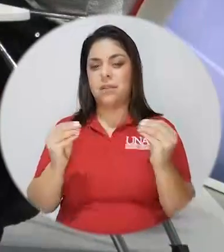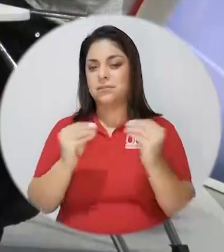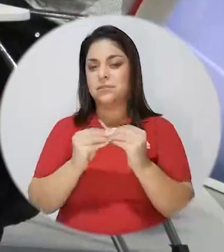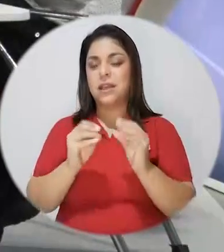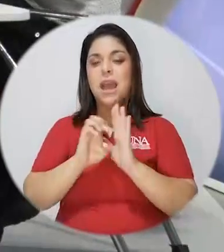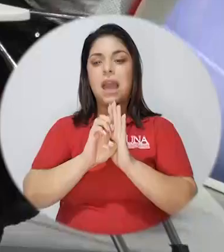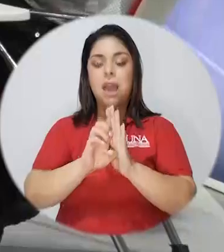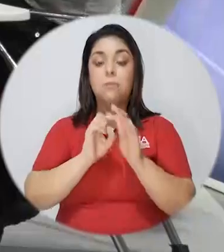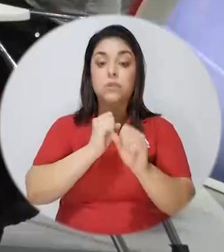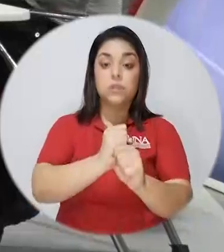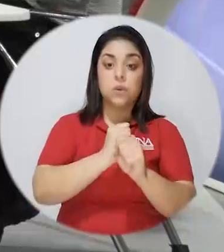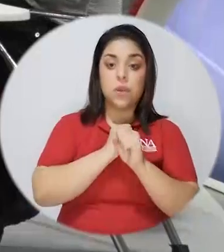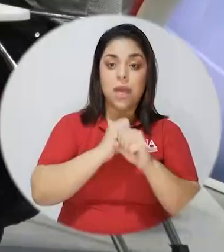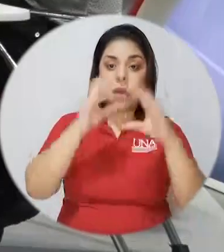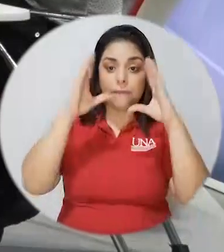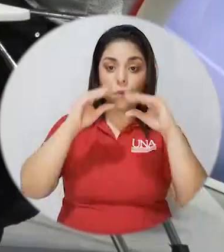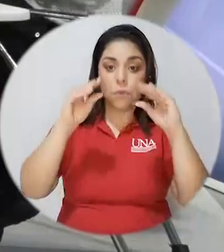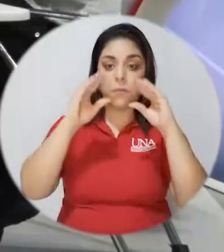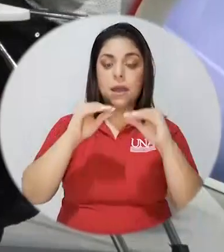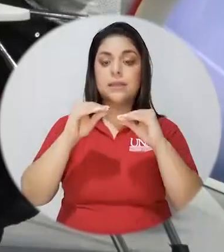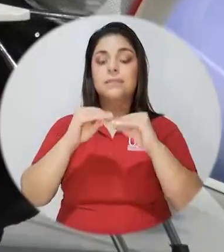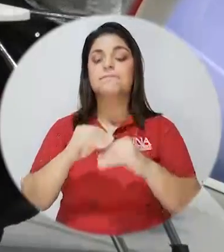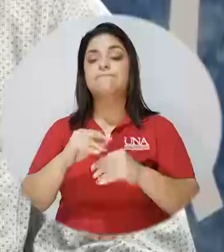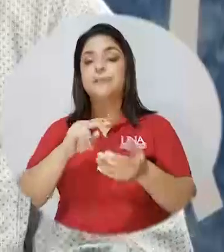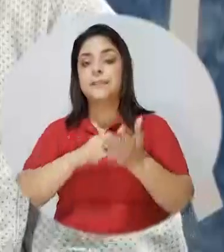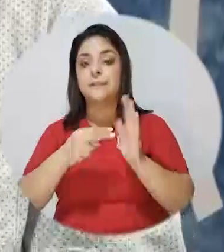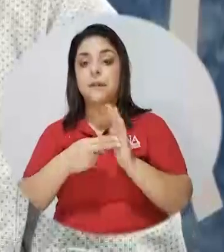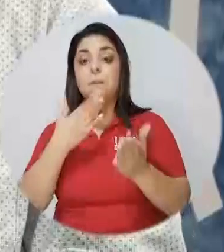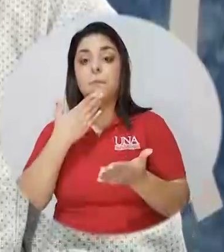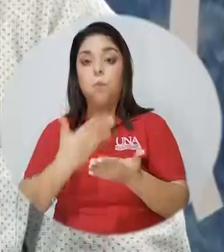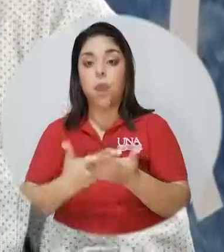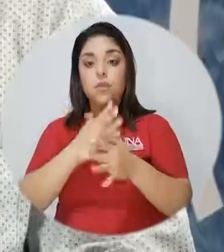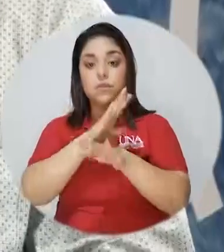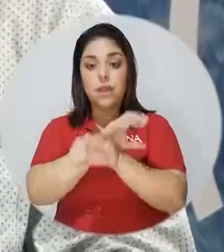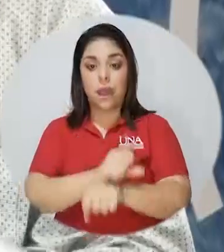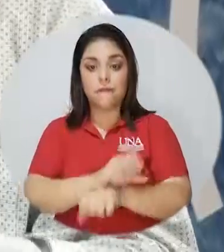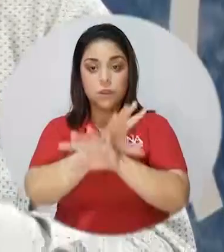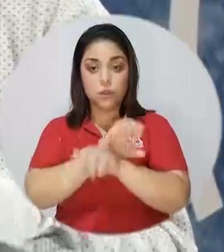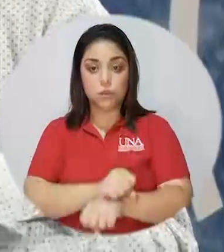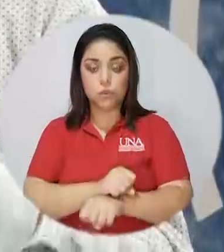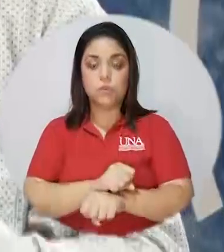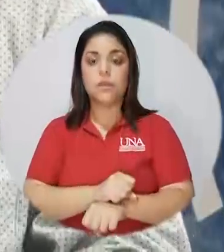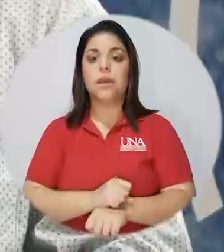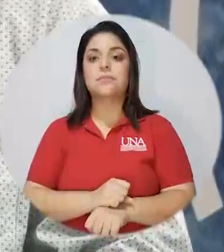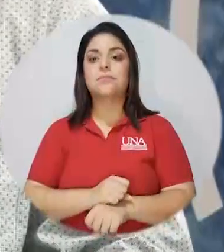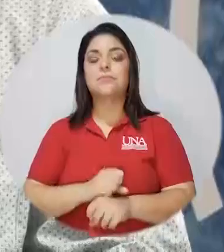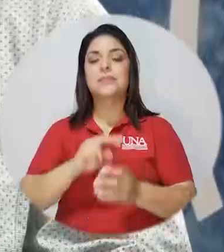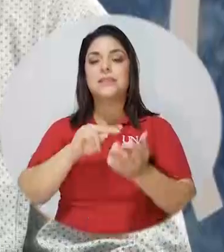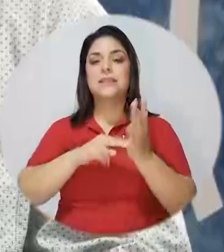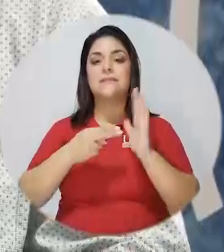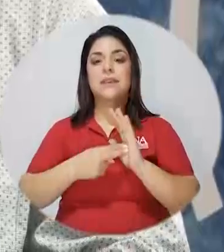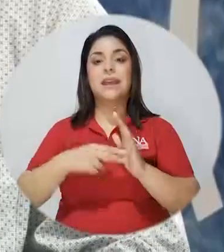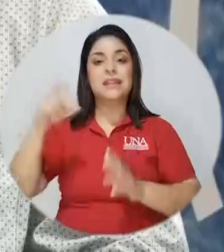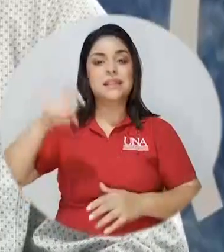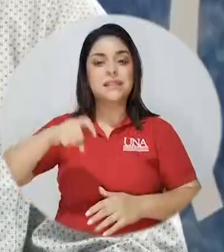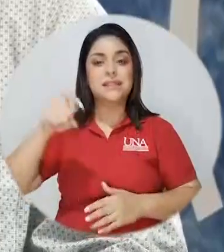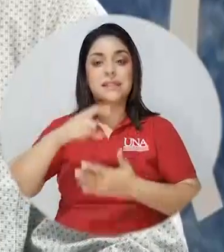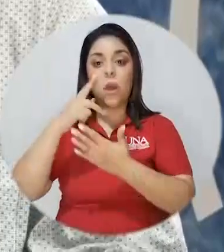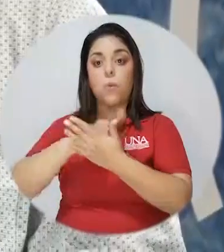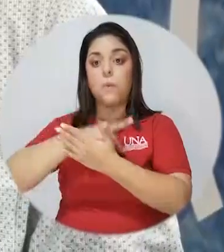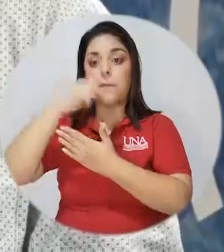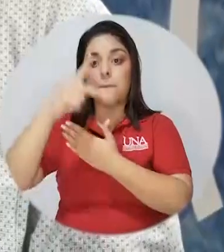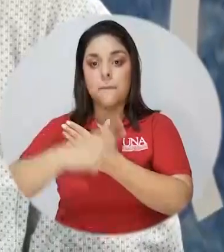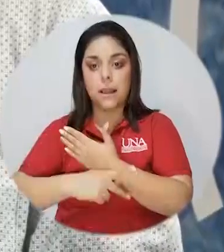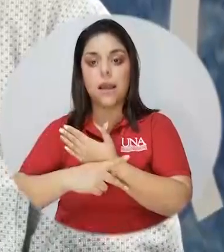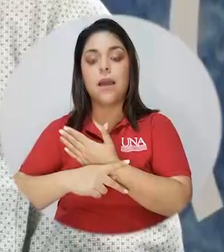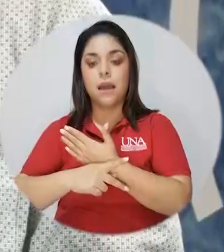por ejemplo, seguridad informática, implica buenos hábitos. Es decir, se requiere todo un plan que no es un